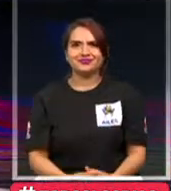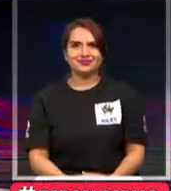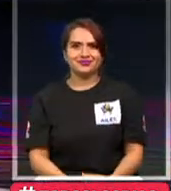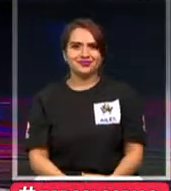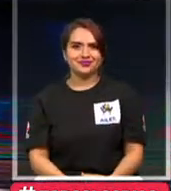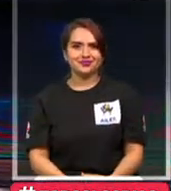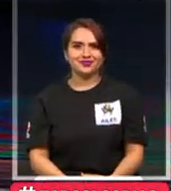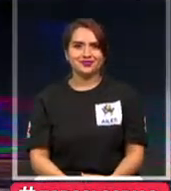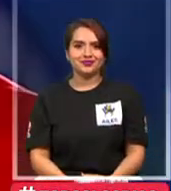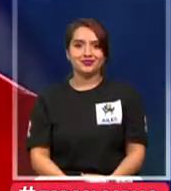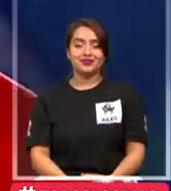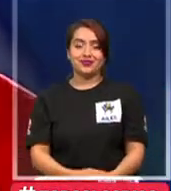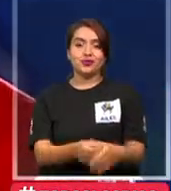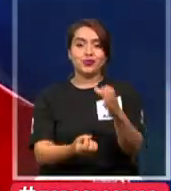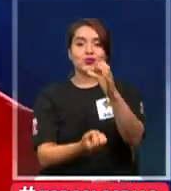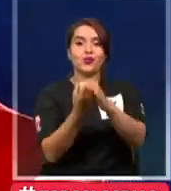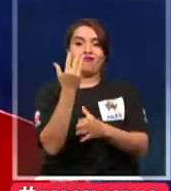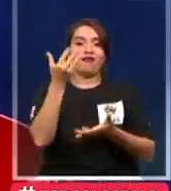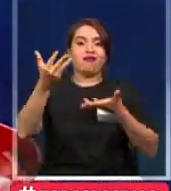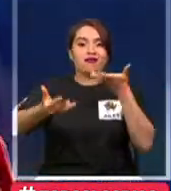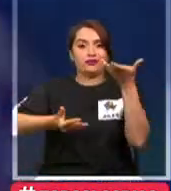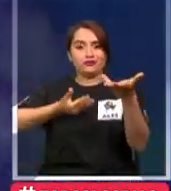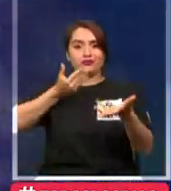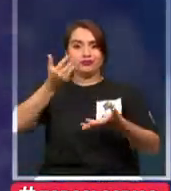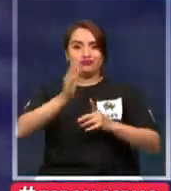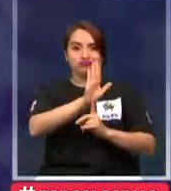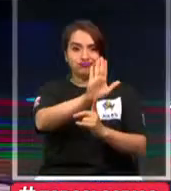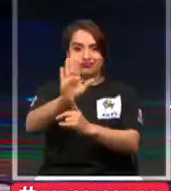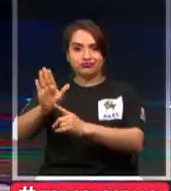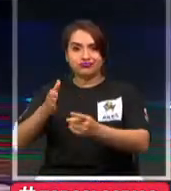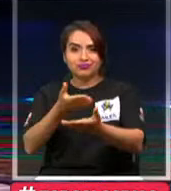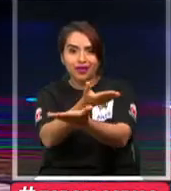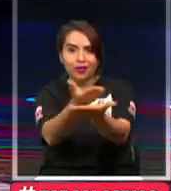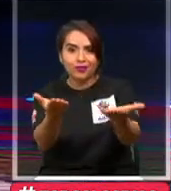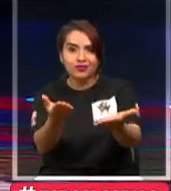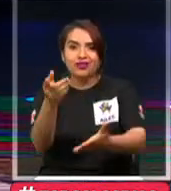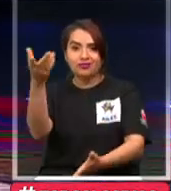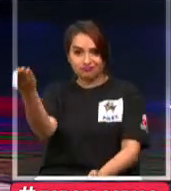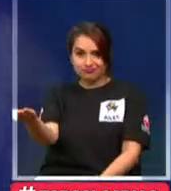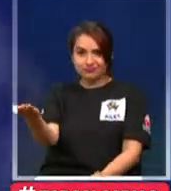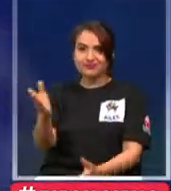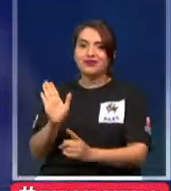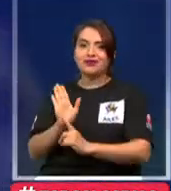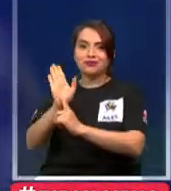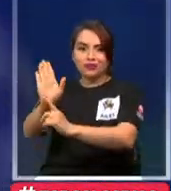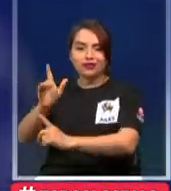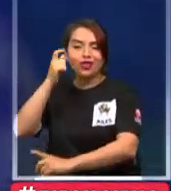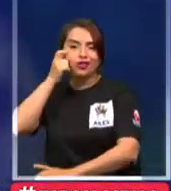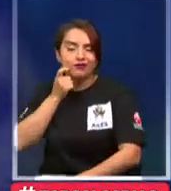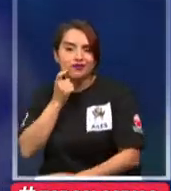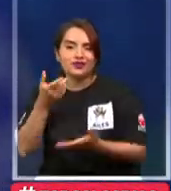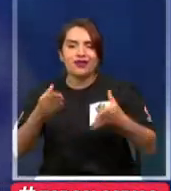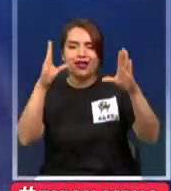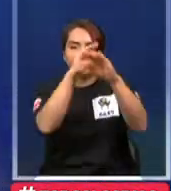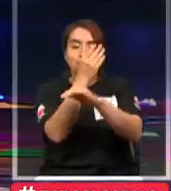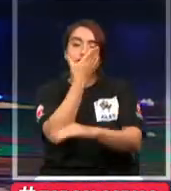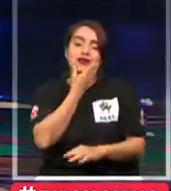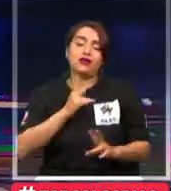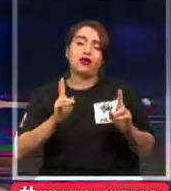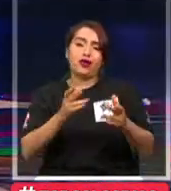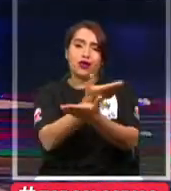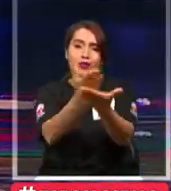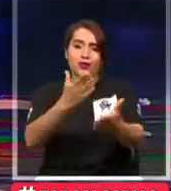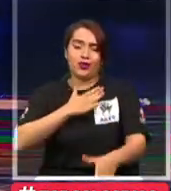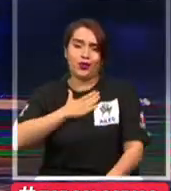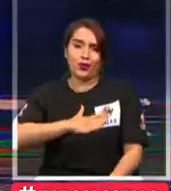a estrenarle una canción para usted, para Francisco, en esta noche bonita, y espero que les guste. ¿Y cómo se